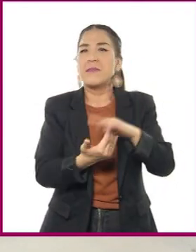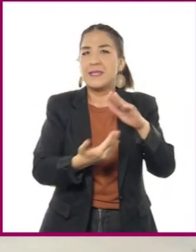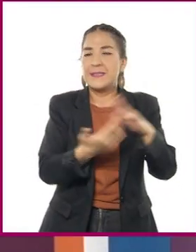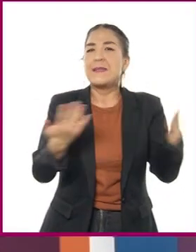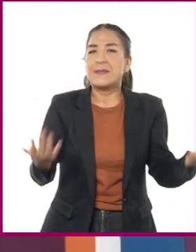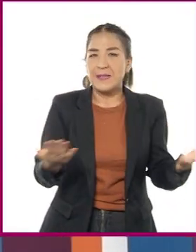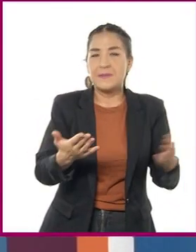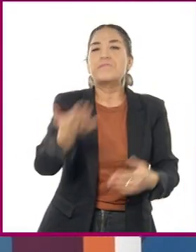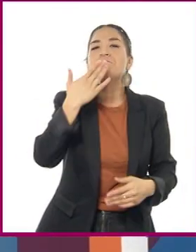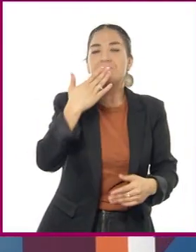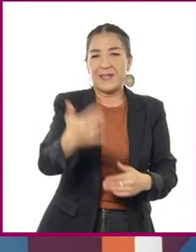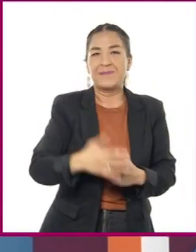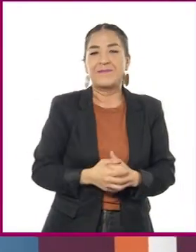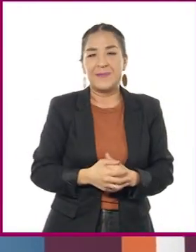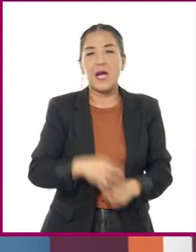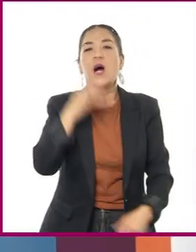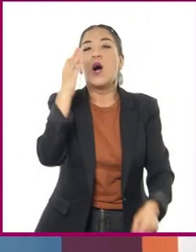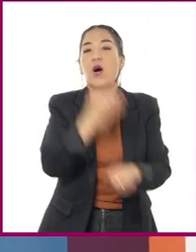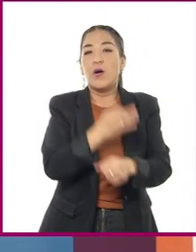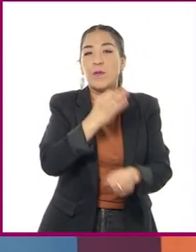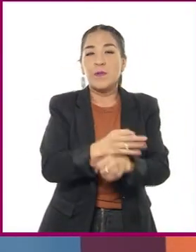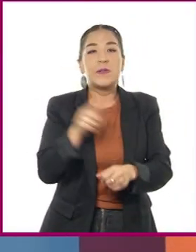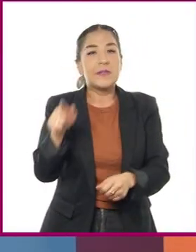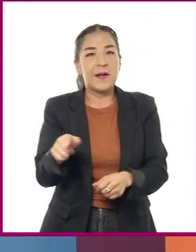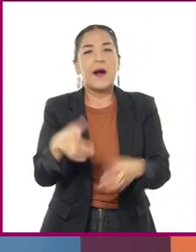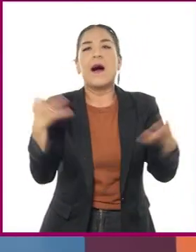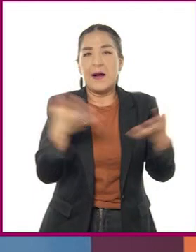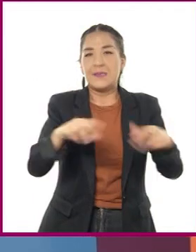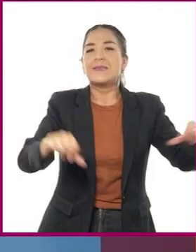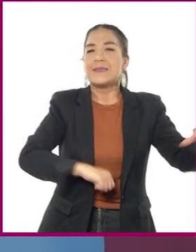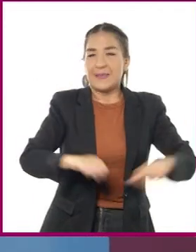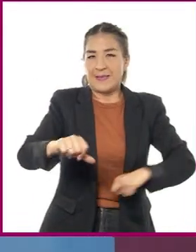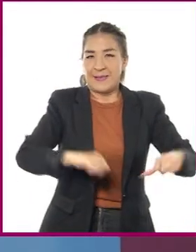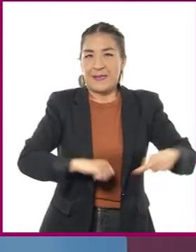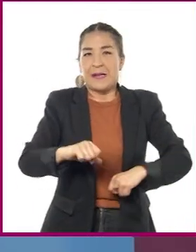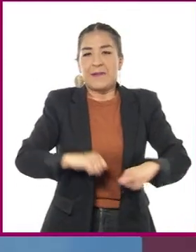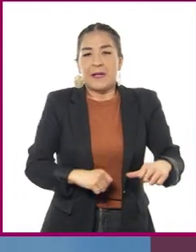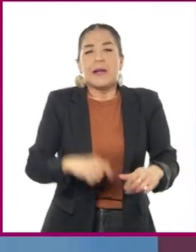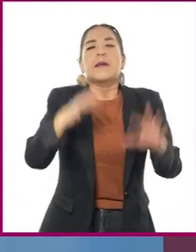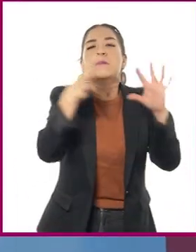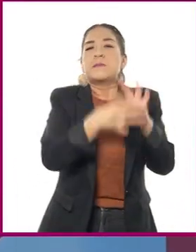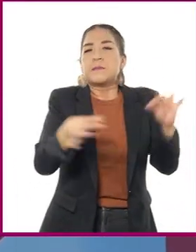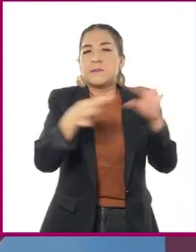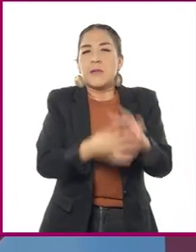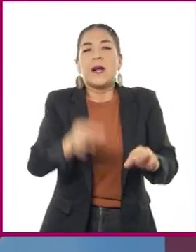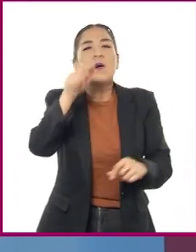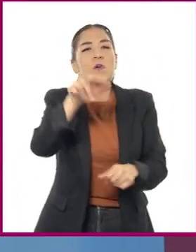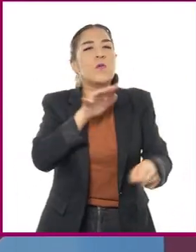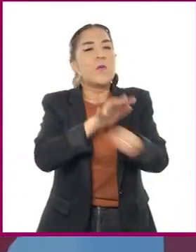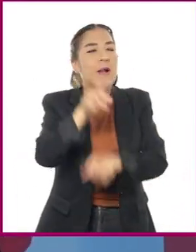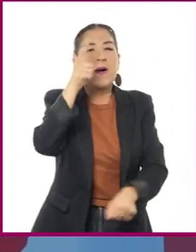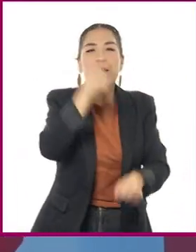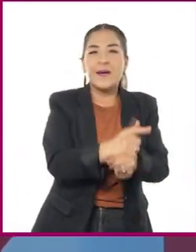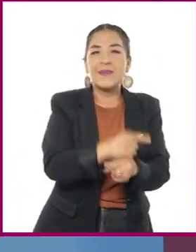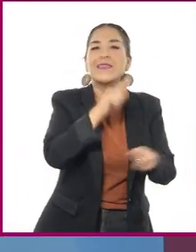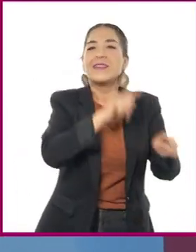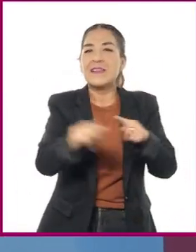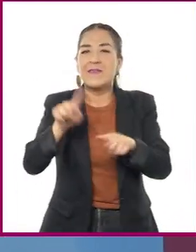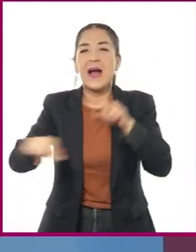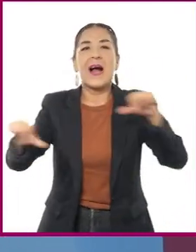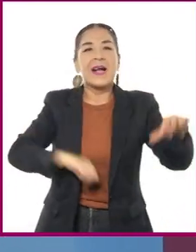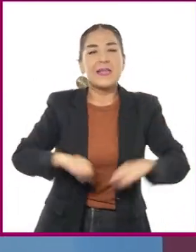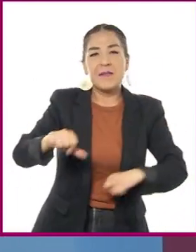bien. ¿Qué te parece si realizamos una actividad en donde identificaremos algunos productos